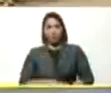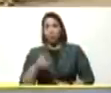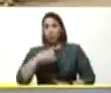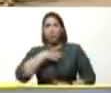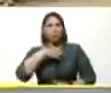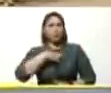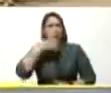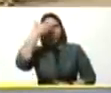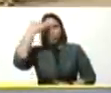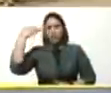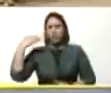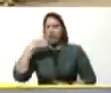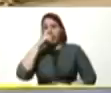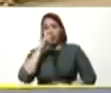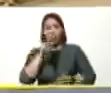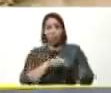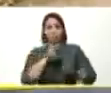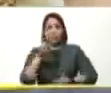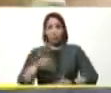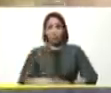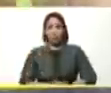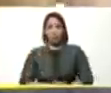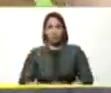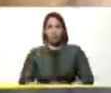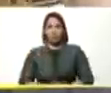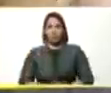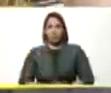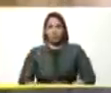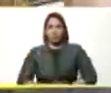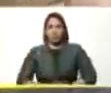Inolvidable año 2021.